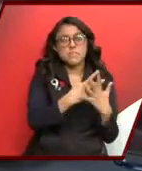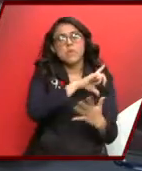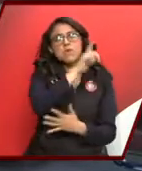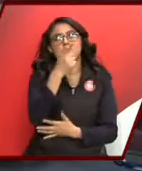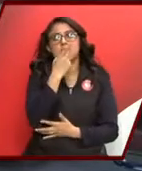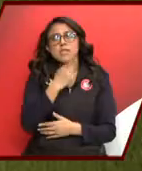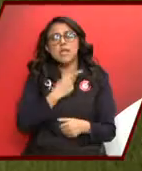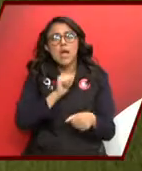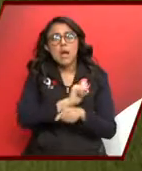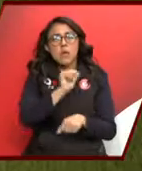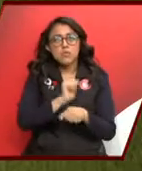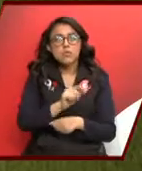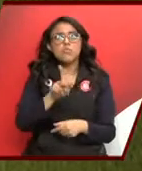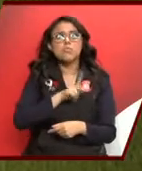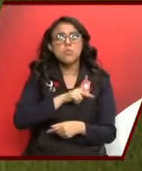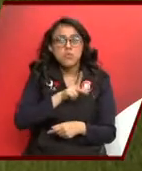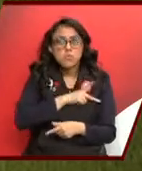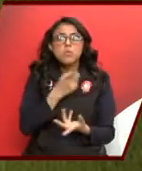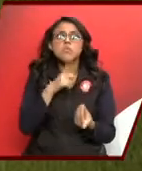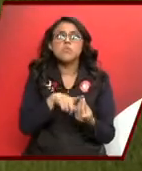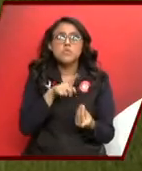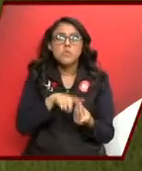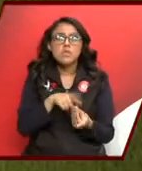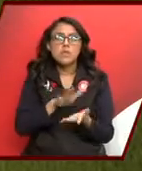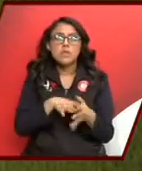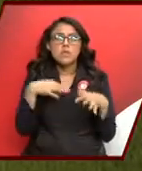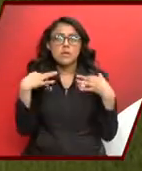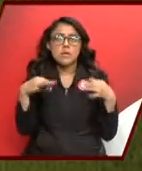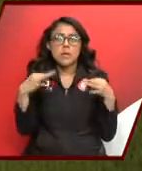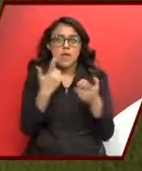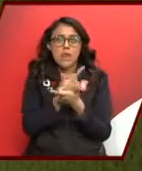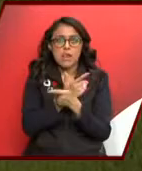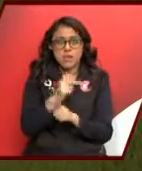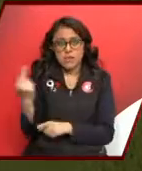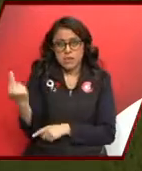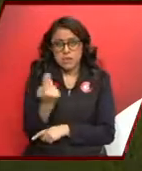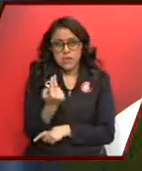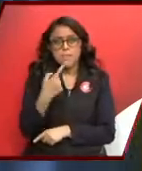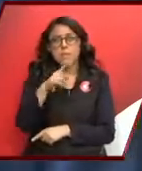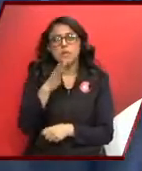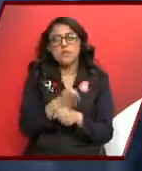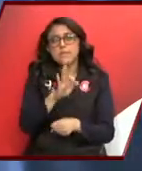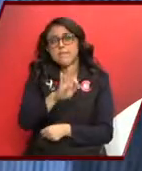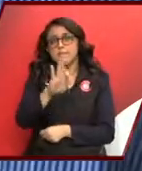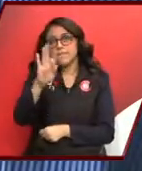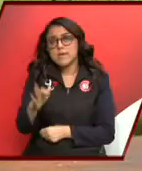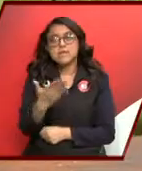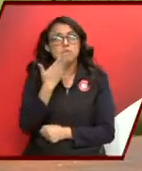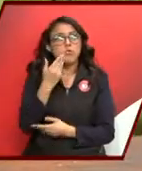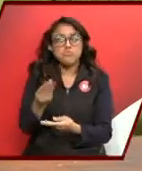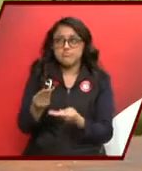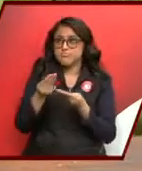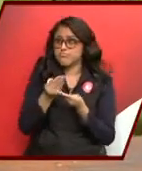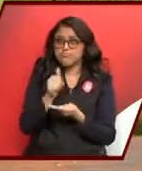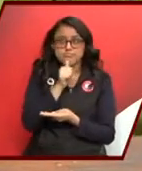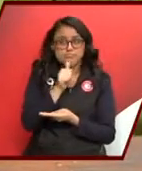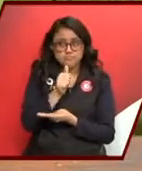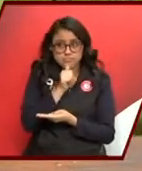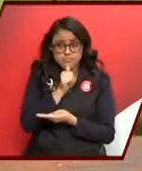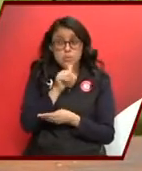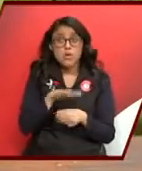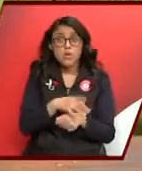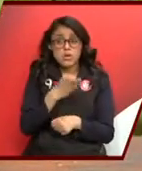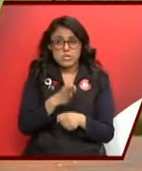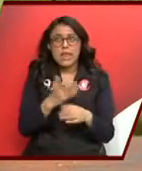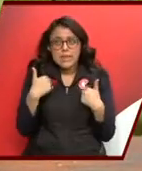su vehículo, pero para ello requiere una hoja de liberación, misma que a la fecha dice no le han entregado. Por una